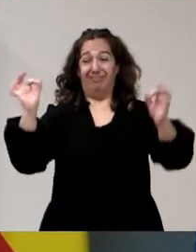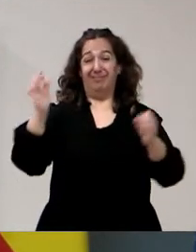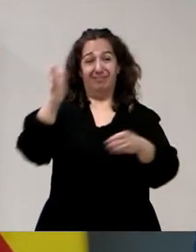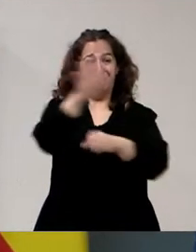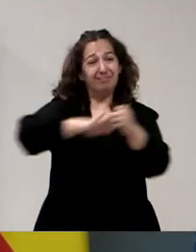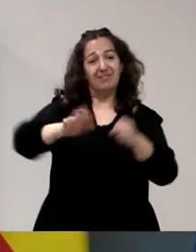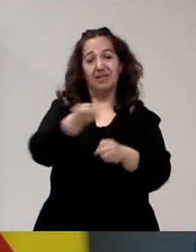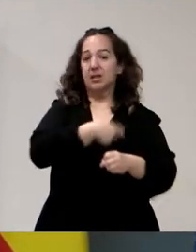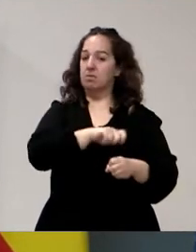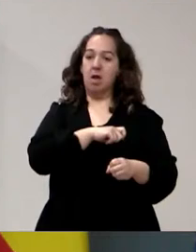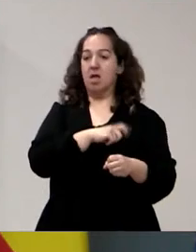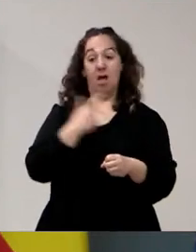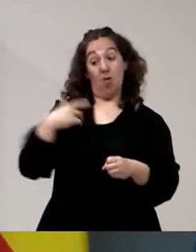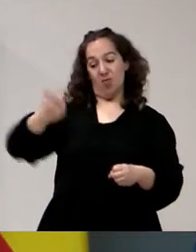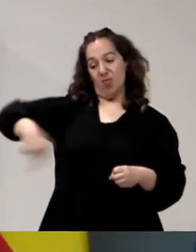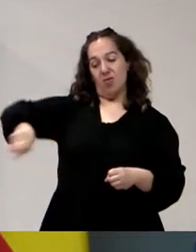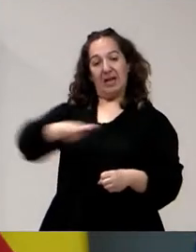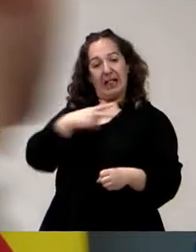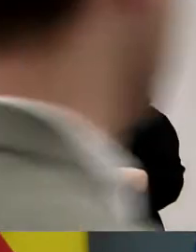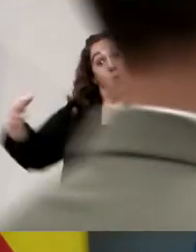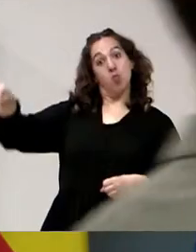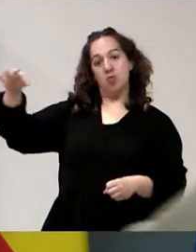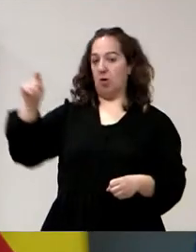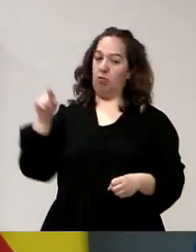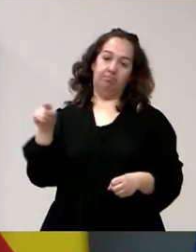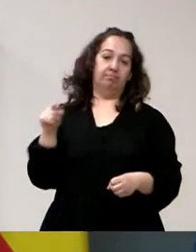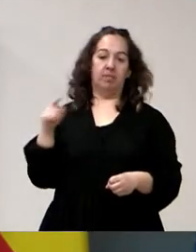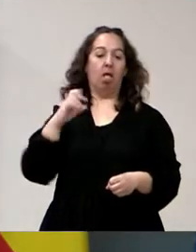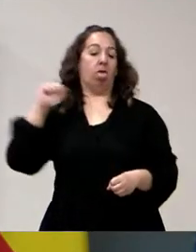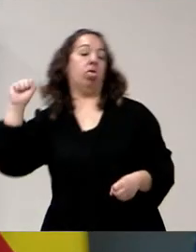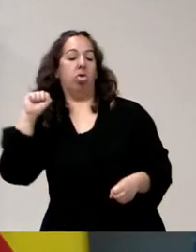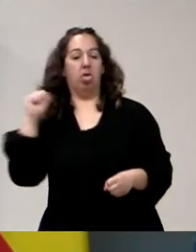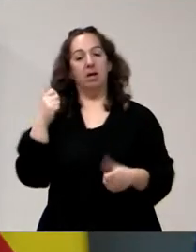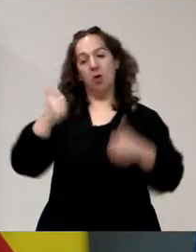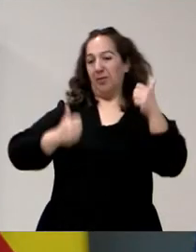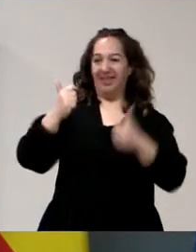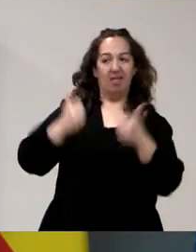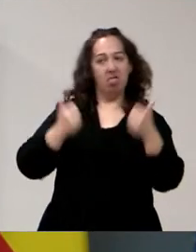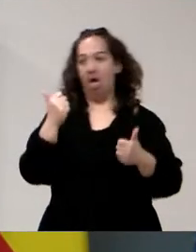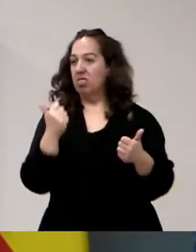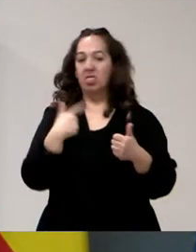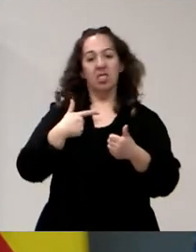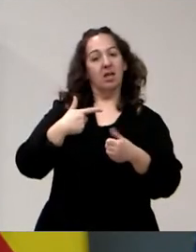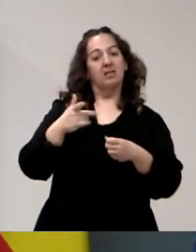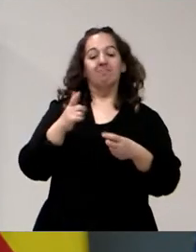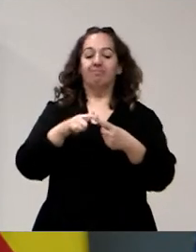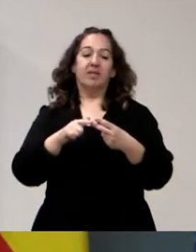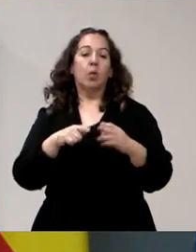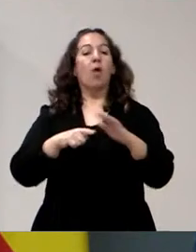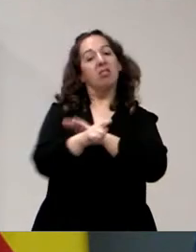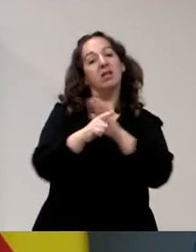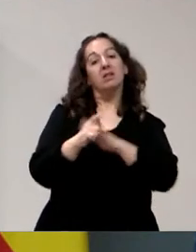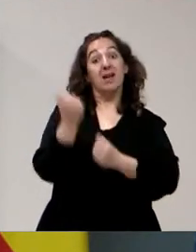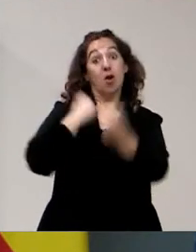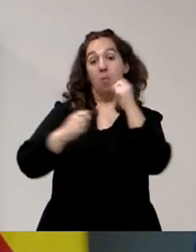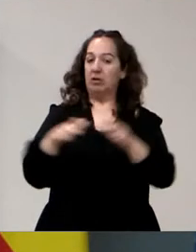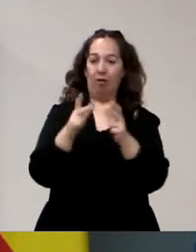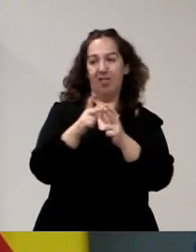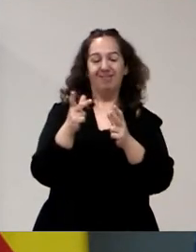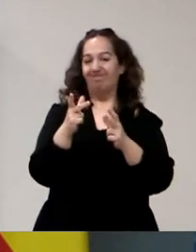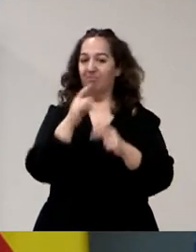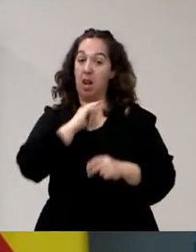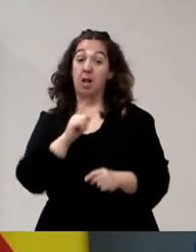en el conjunto de España que lastra nuestra competitividad regional nuestro desarrollo socioeconómico somos una